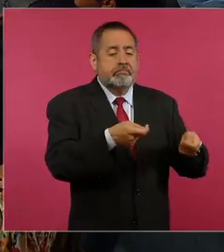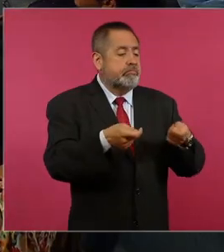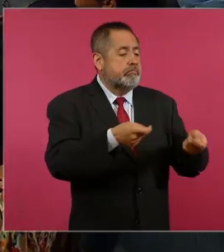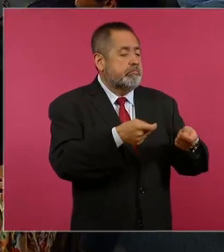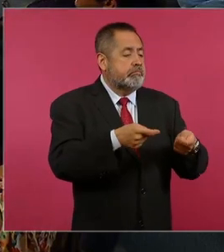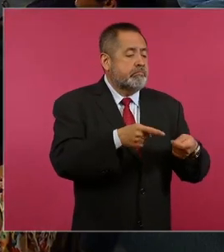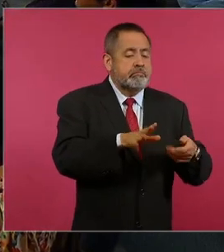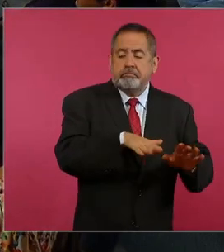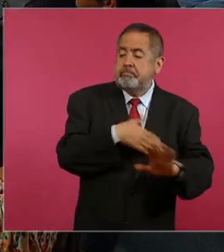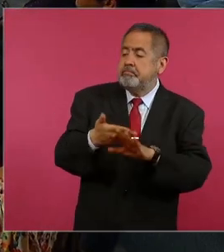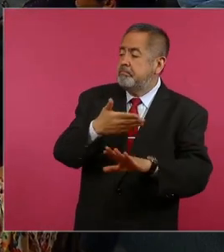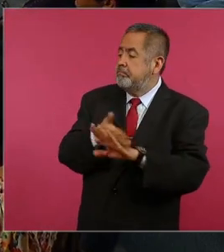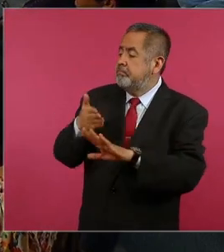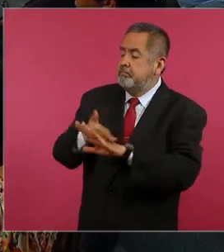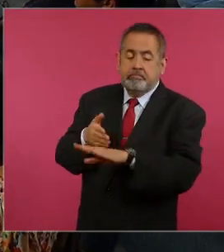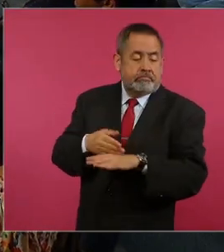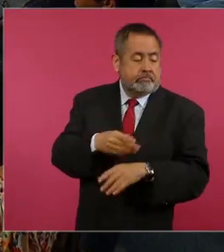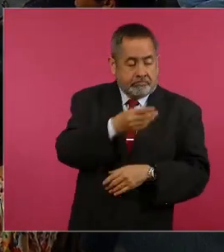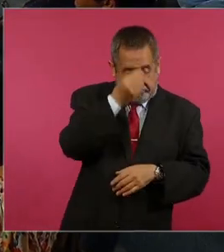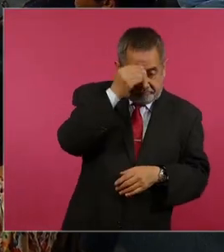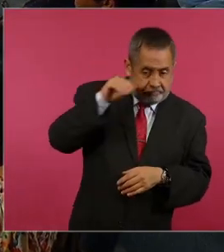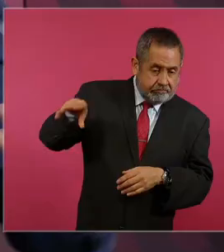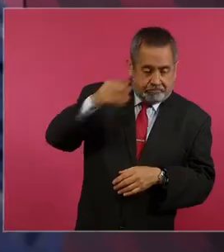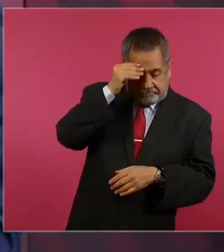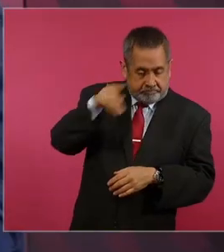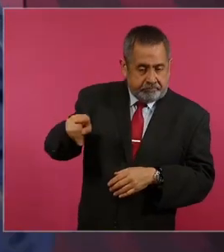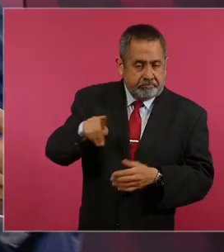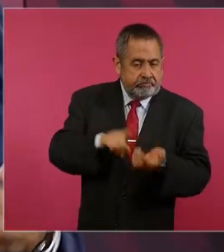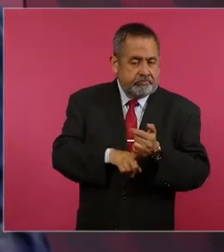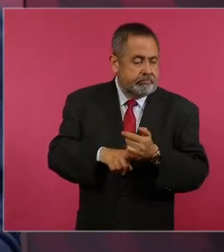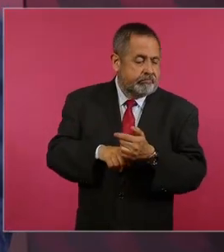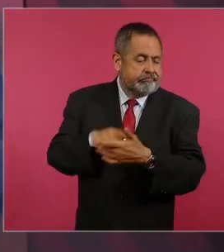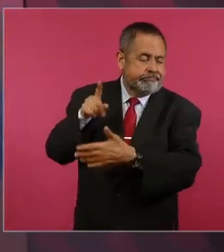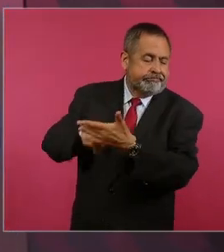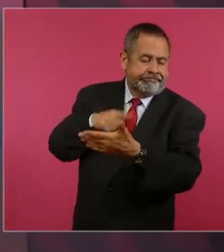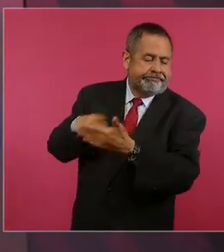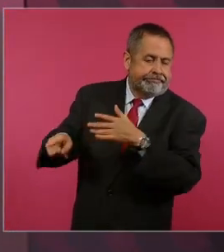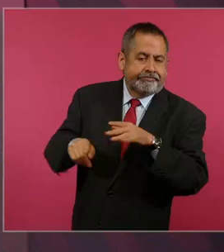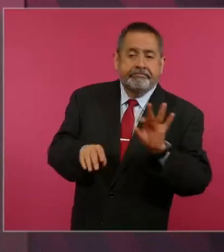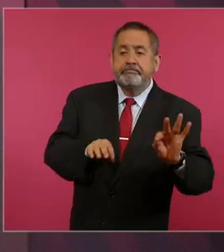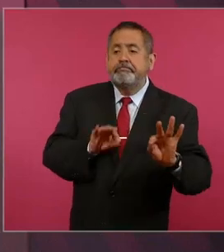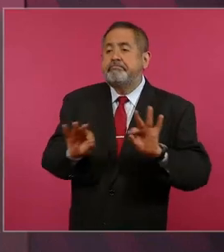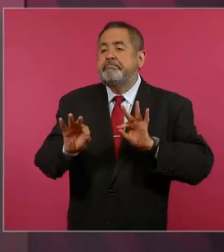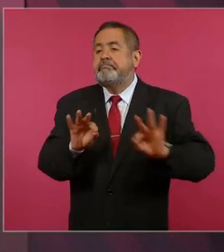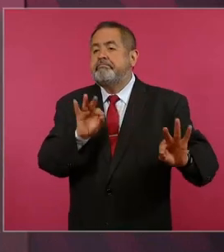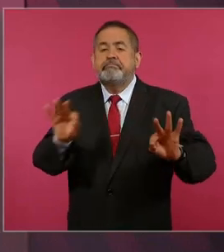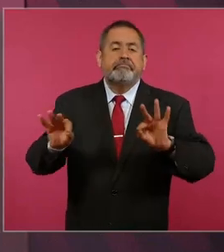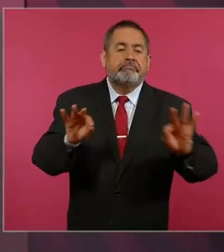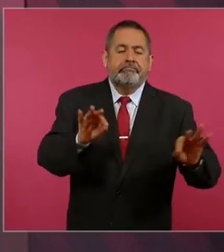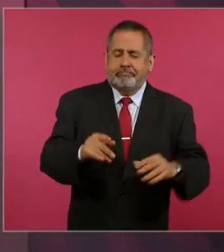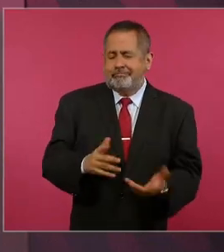para crear campañas de desprestigio,